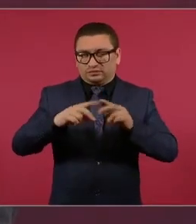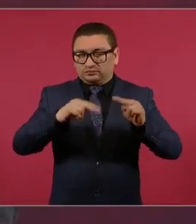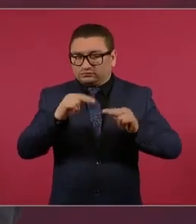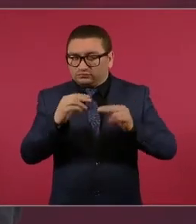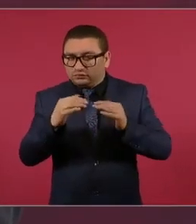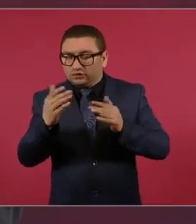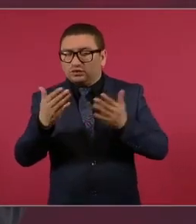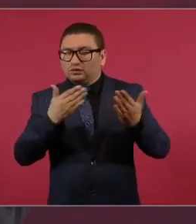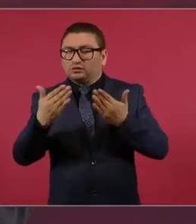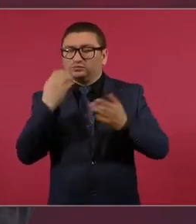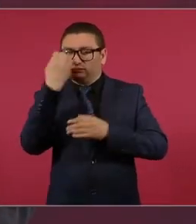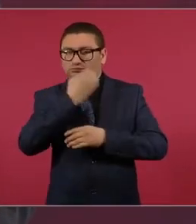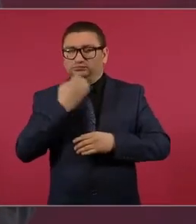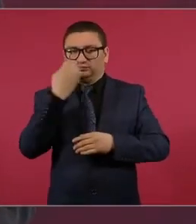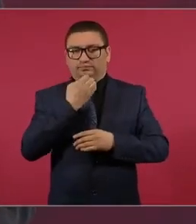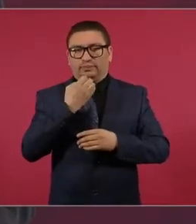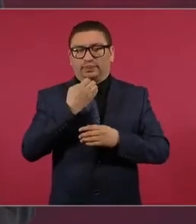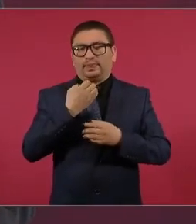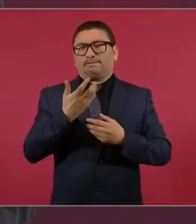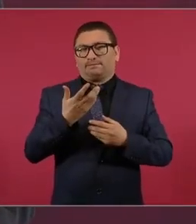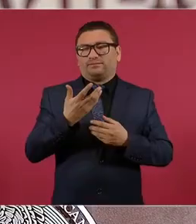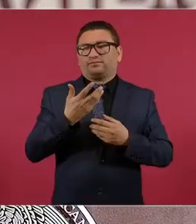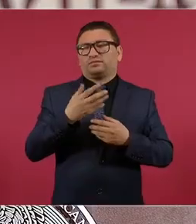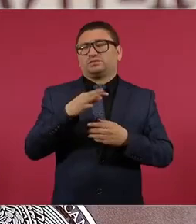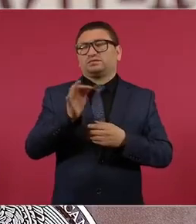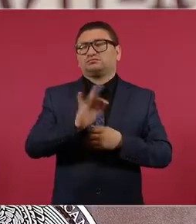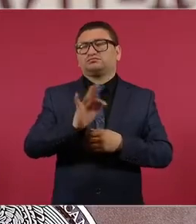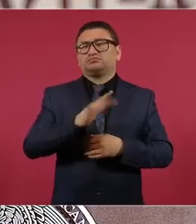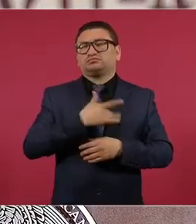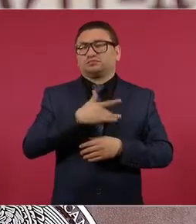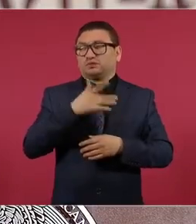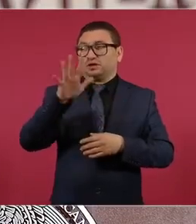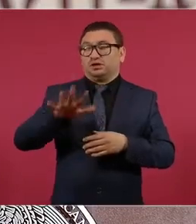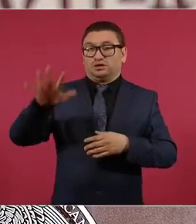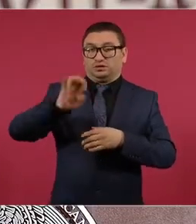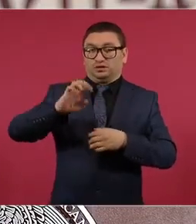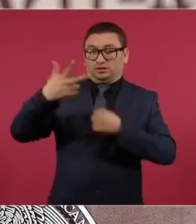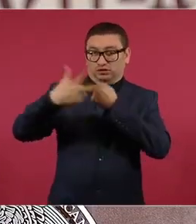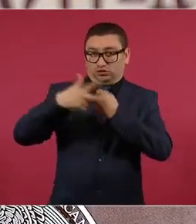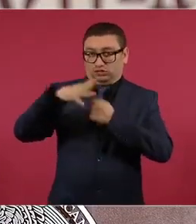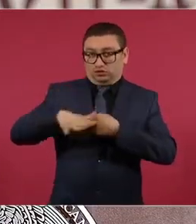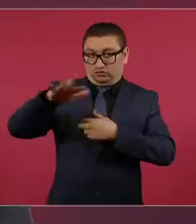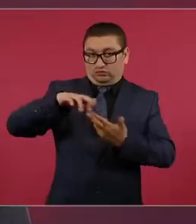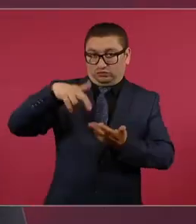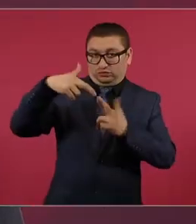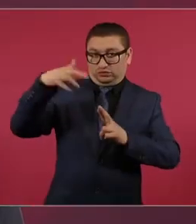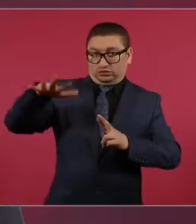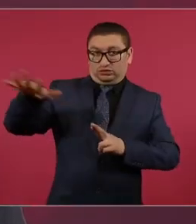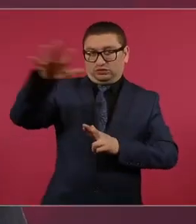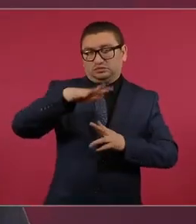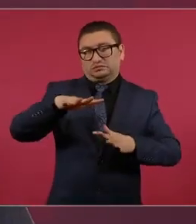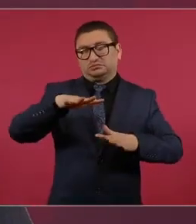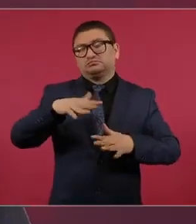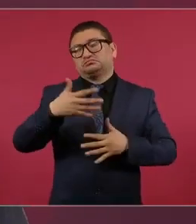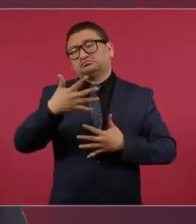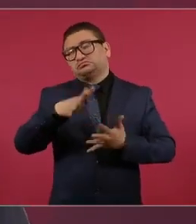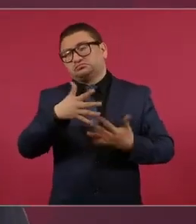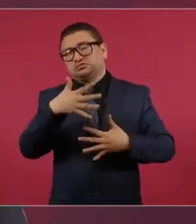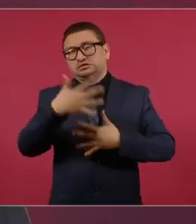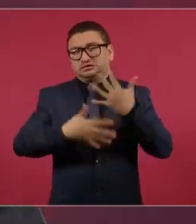proporción cerca de de se estima que ya en Europa y en algunas regiones puede estar llegando hasta 15